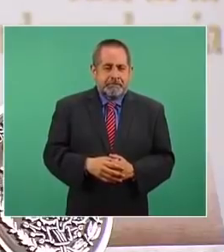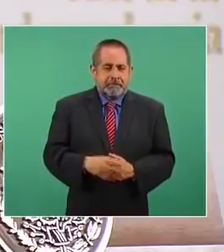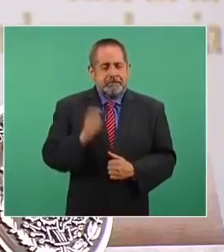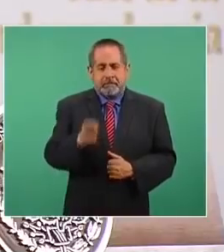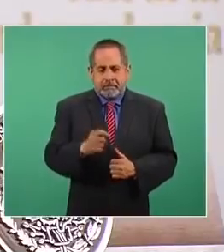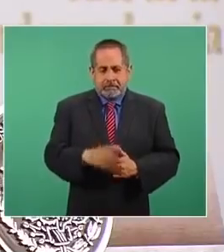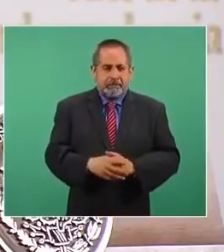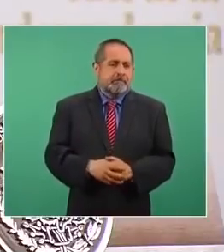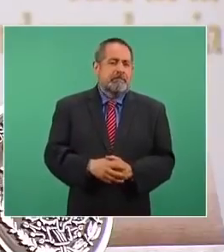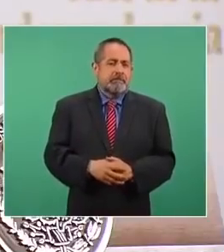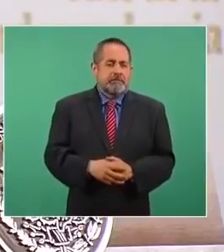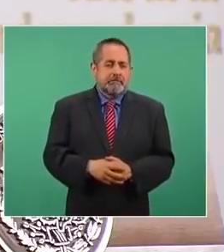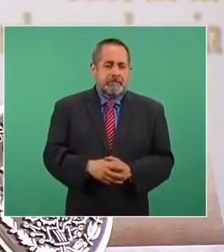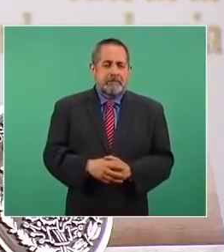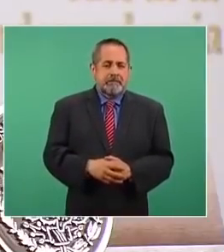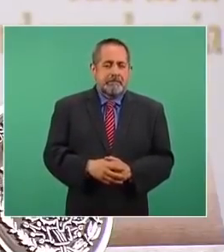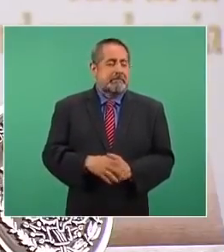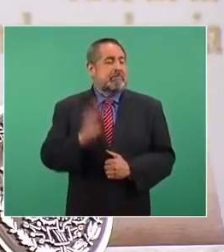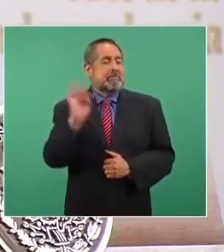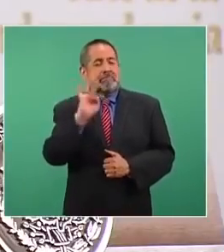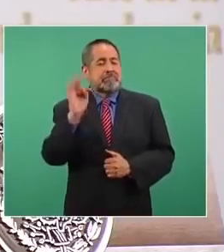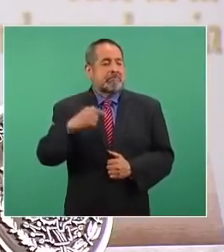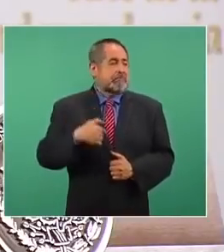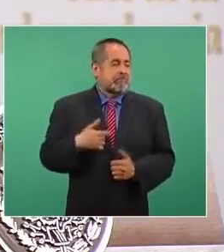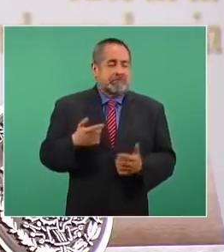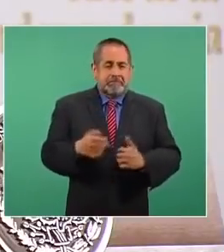si me pongo